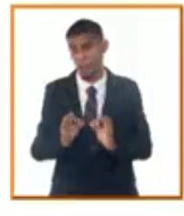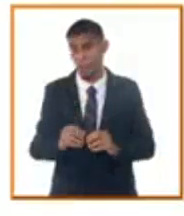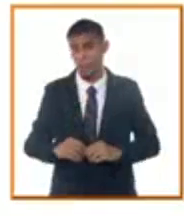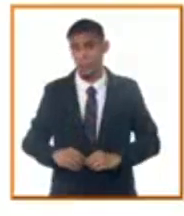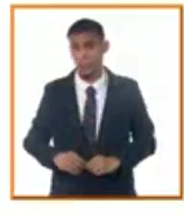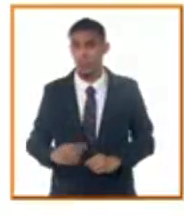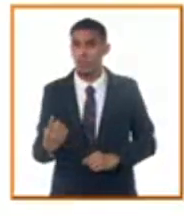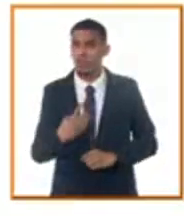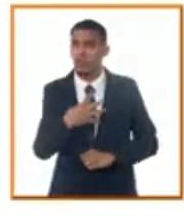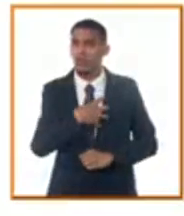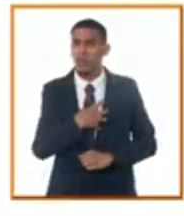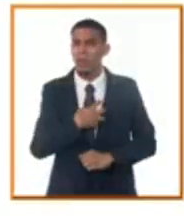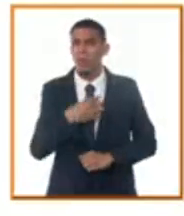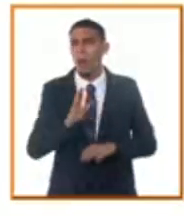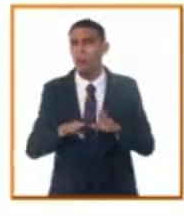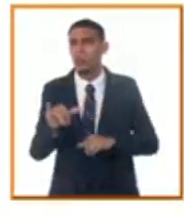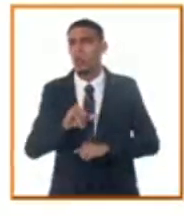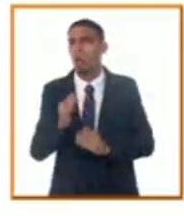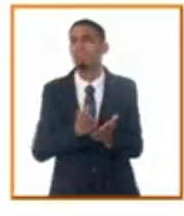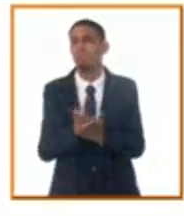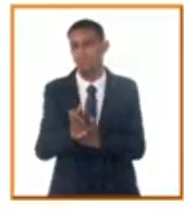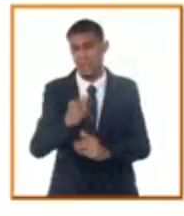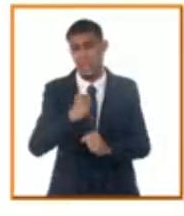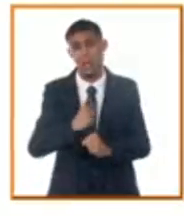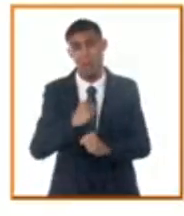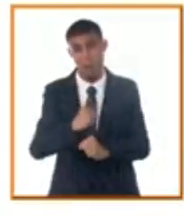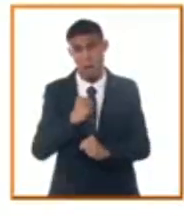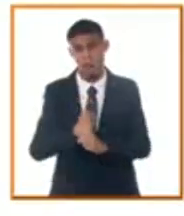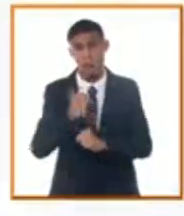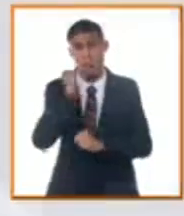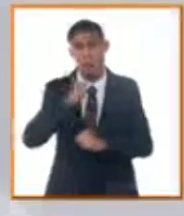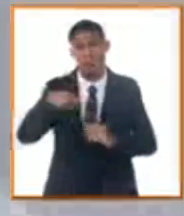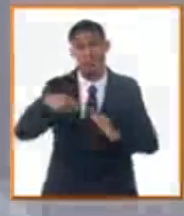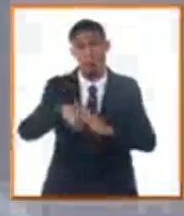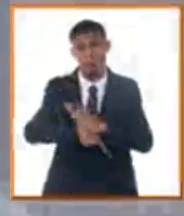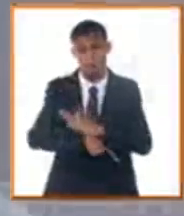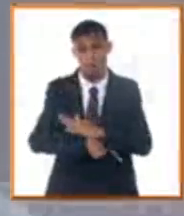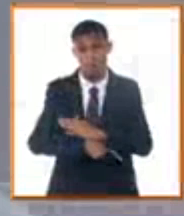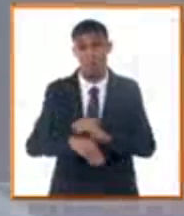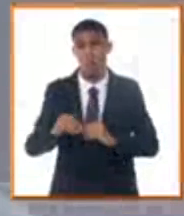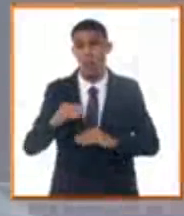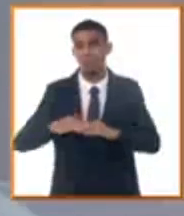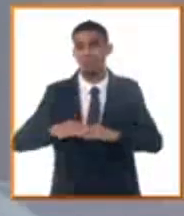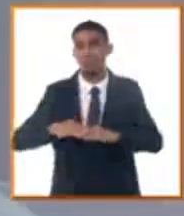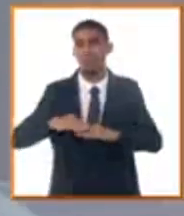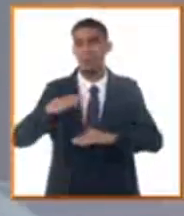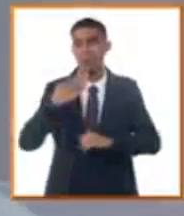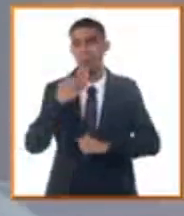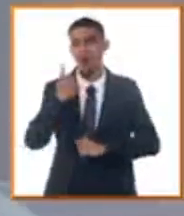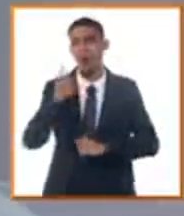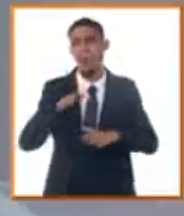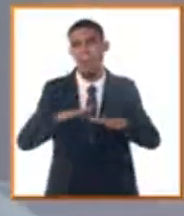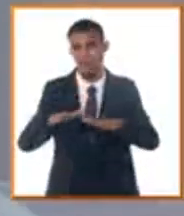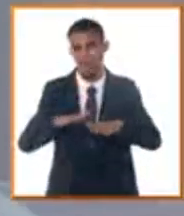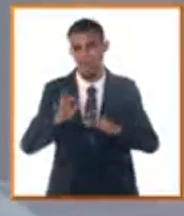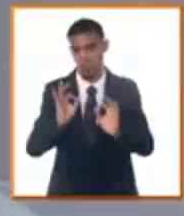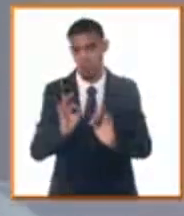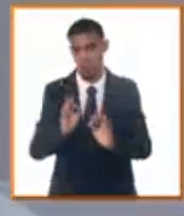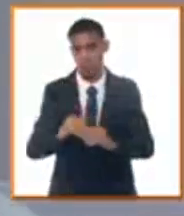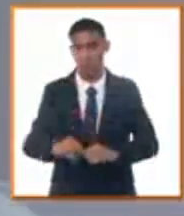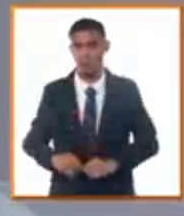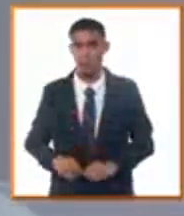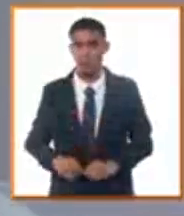que tenemos incluso que continuar trabajando en incrementar los incentivos a ese personal y las